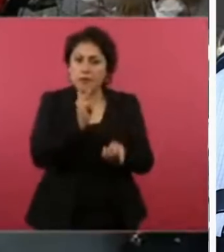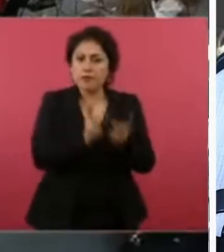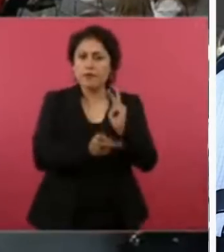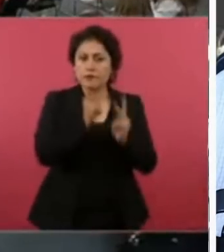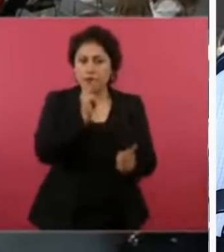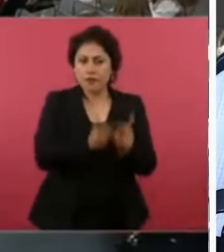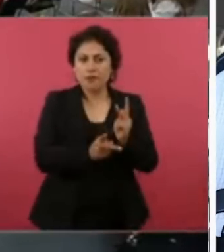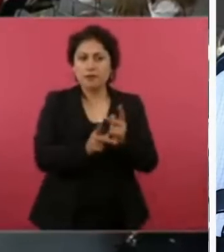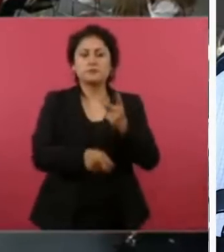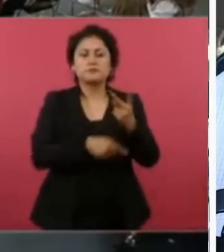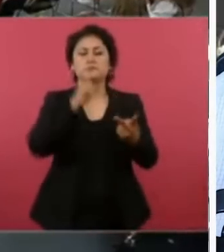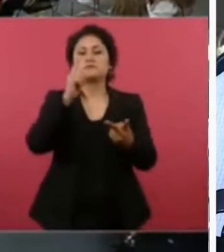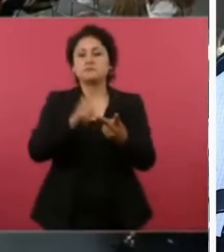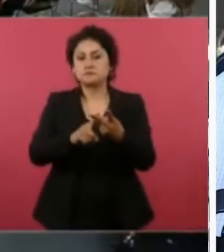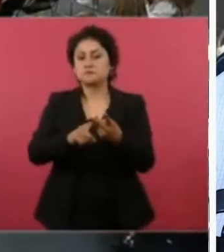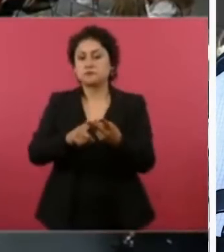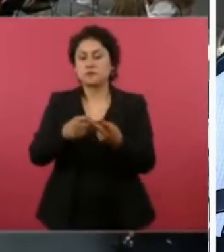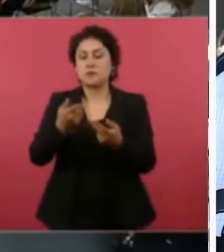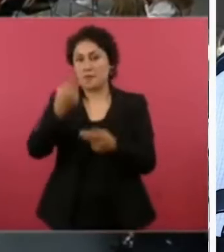por el acuerdo,